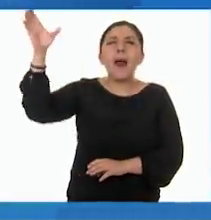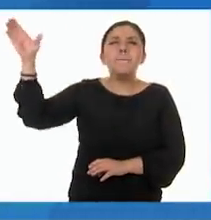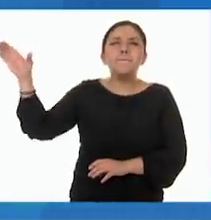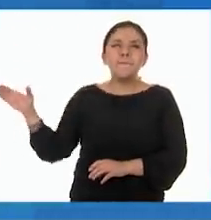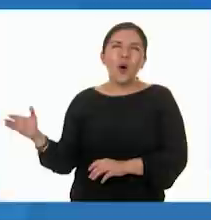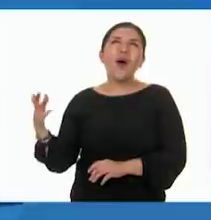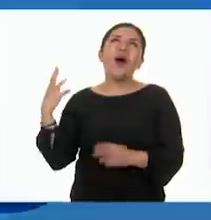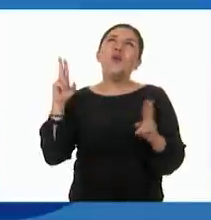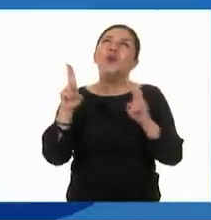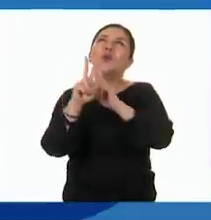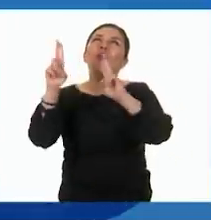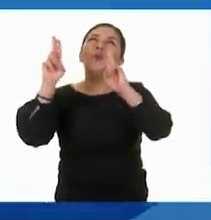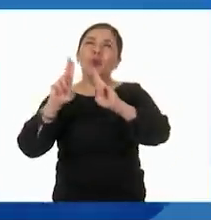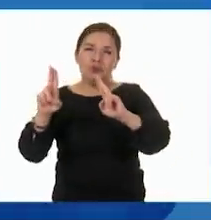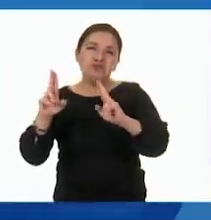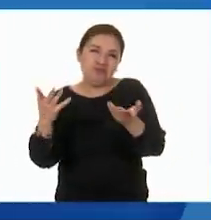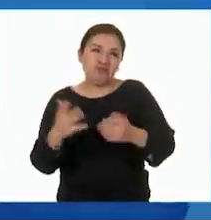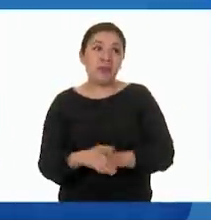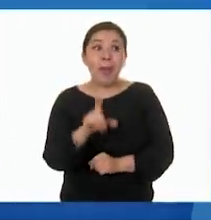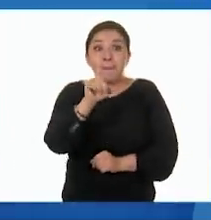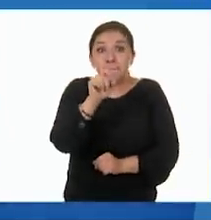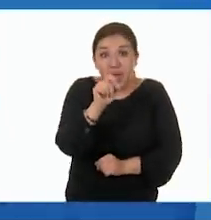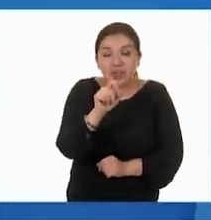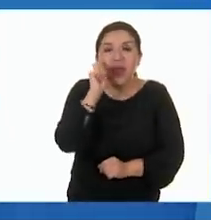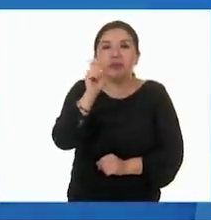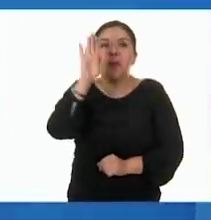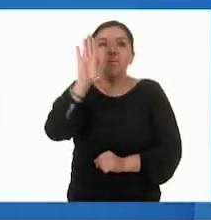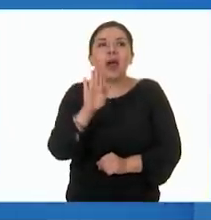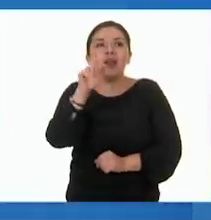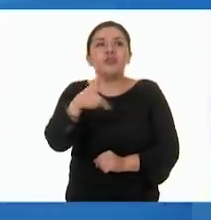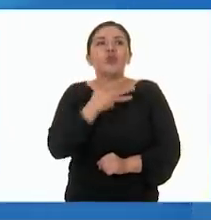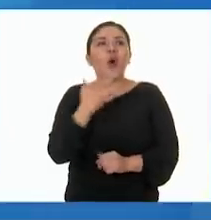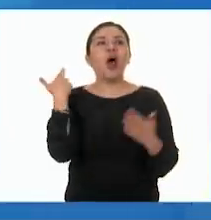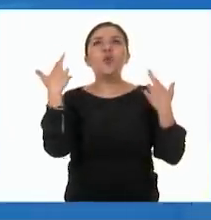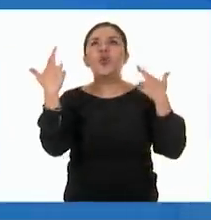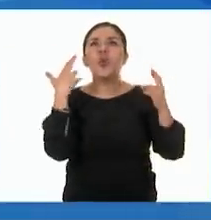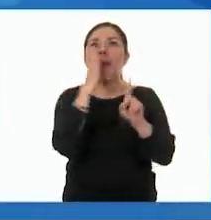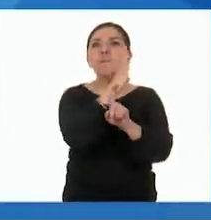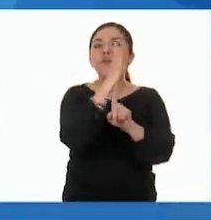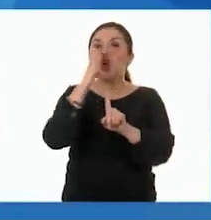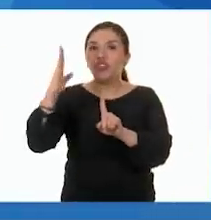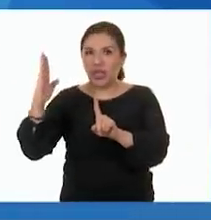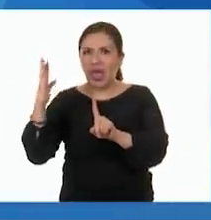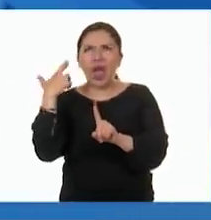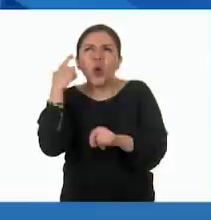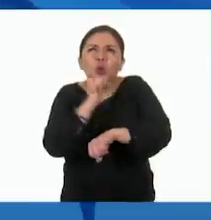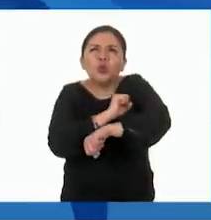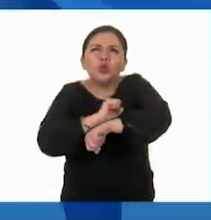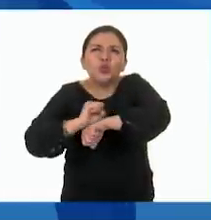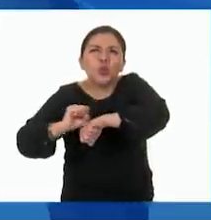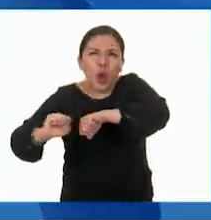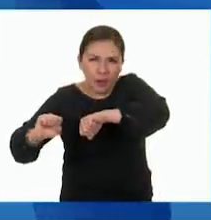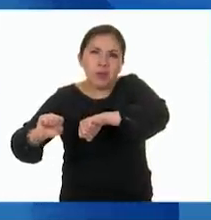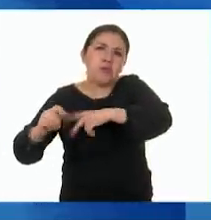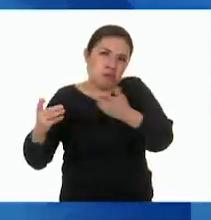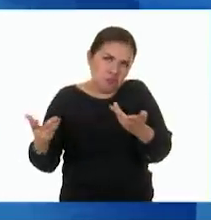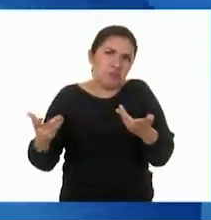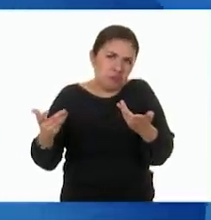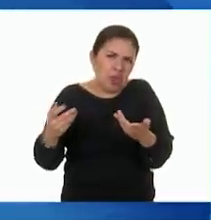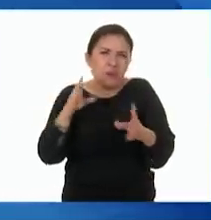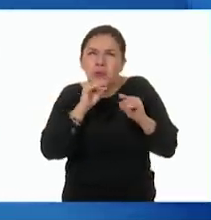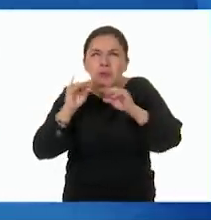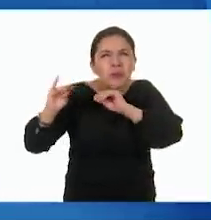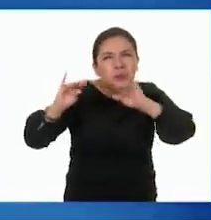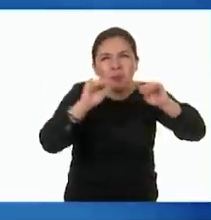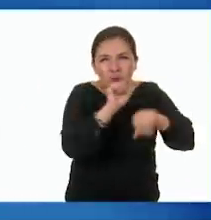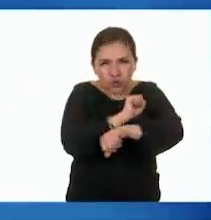qué agradable! A 20 decibeles es como si estuvieras escuchando en una biblioteca. ¡Ah, que casi no se escucha nada, ¿verdad? Todo en murmuritas,